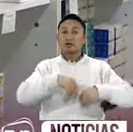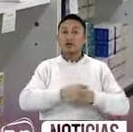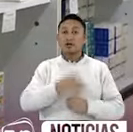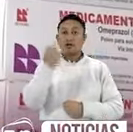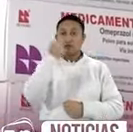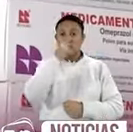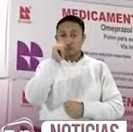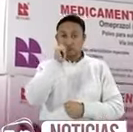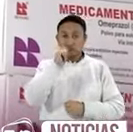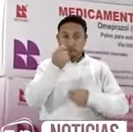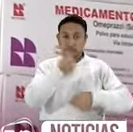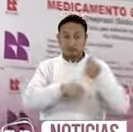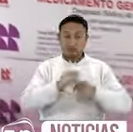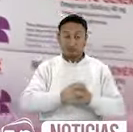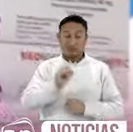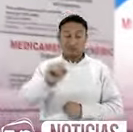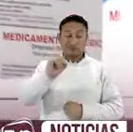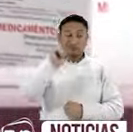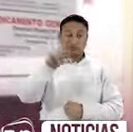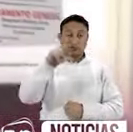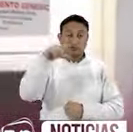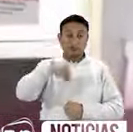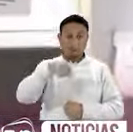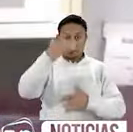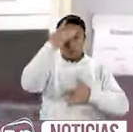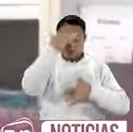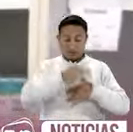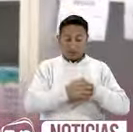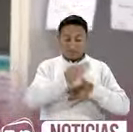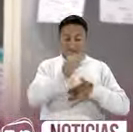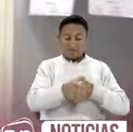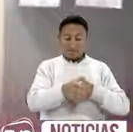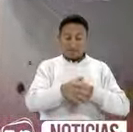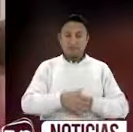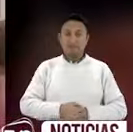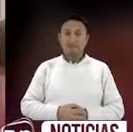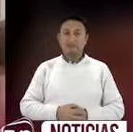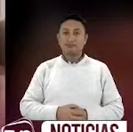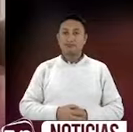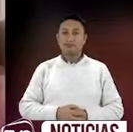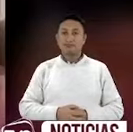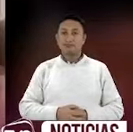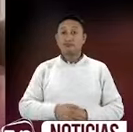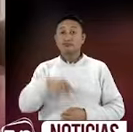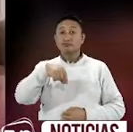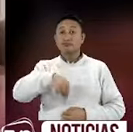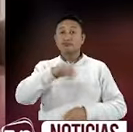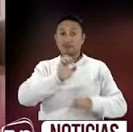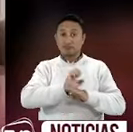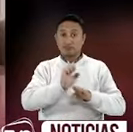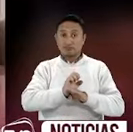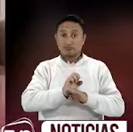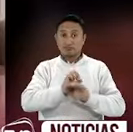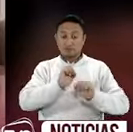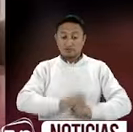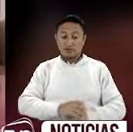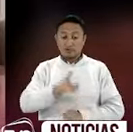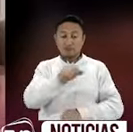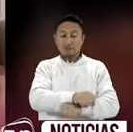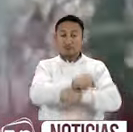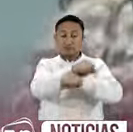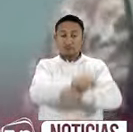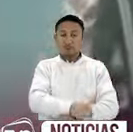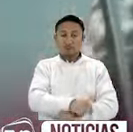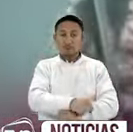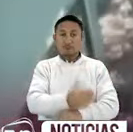insumos médicos con sobreprecio durante la pandemia del COVID-19. Ella en territorio ecuatoriano deberá ponerse